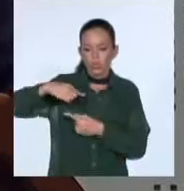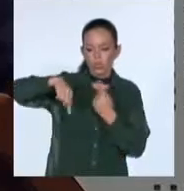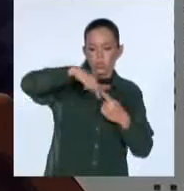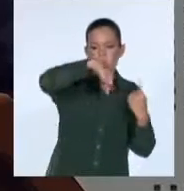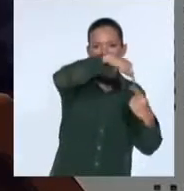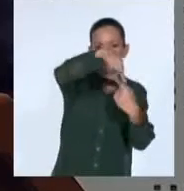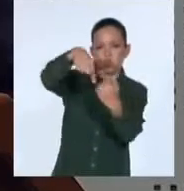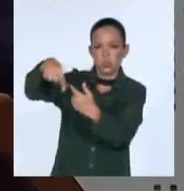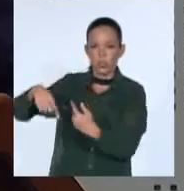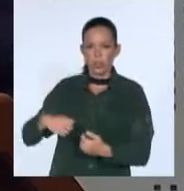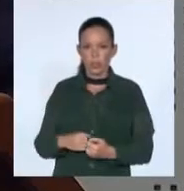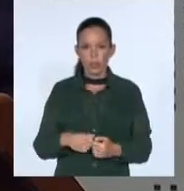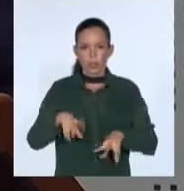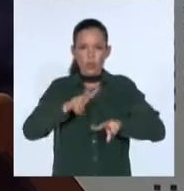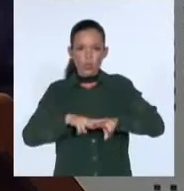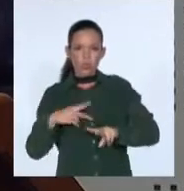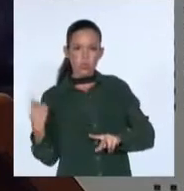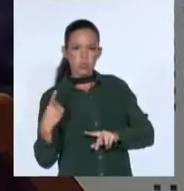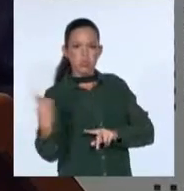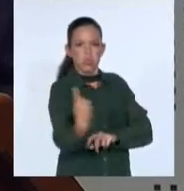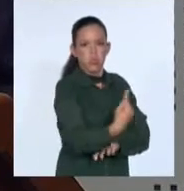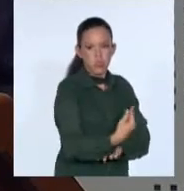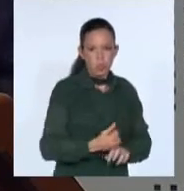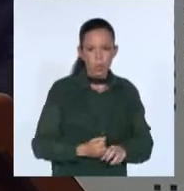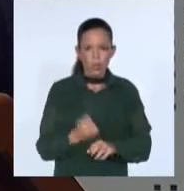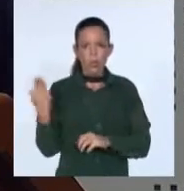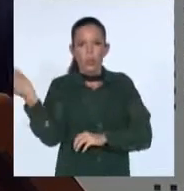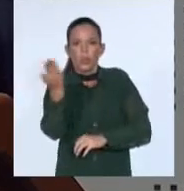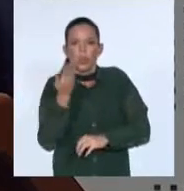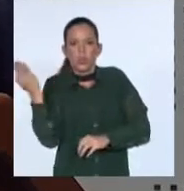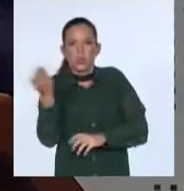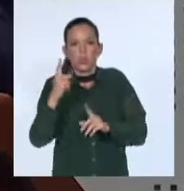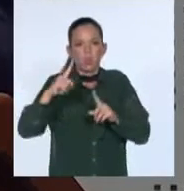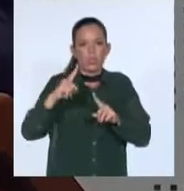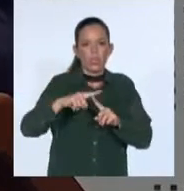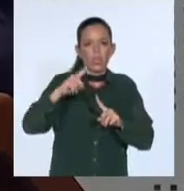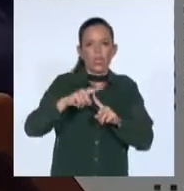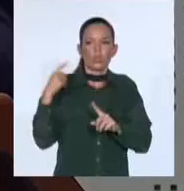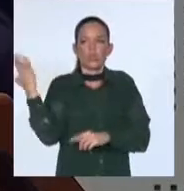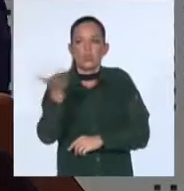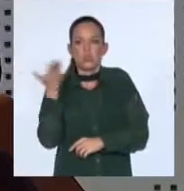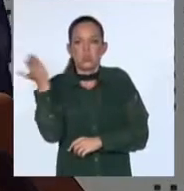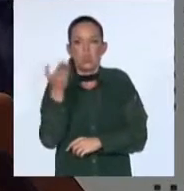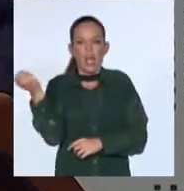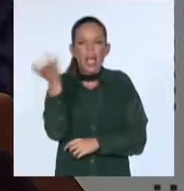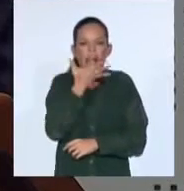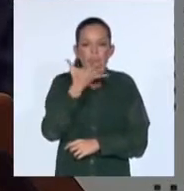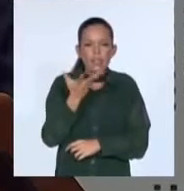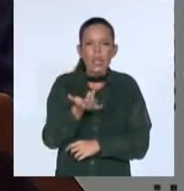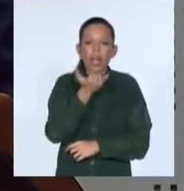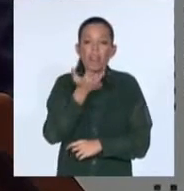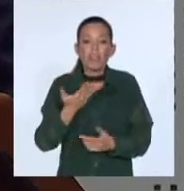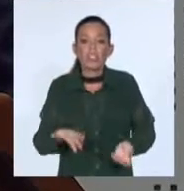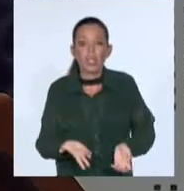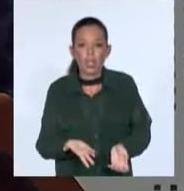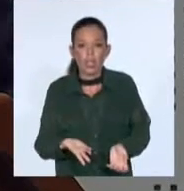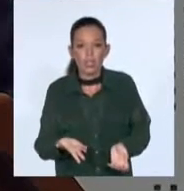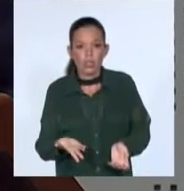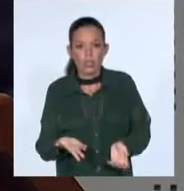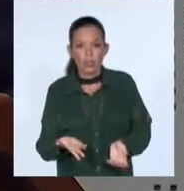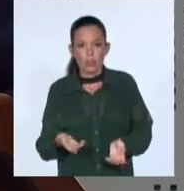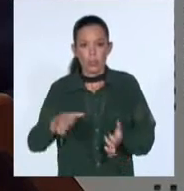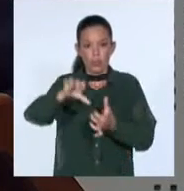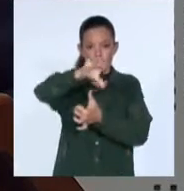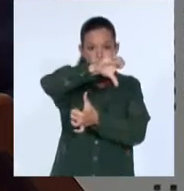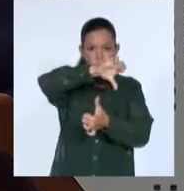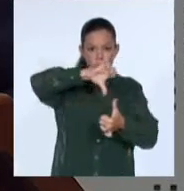aguas de los mares, a quienes más lastiman es a los países del Caribe.